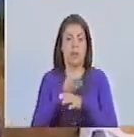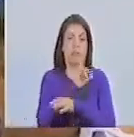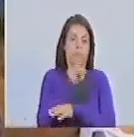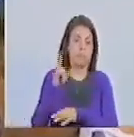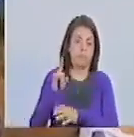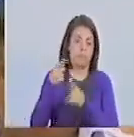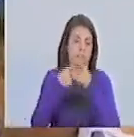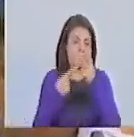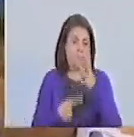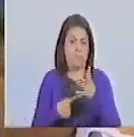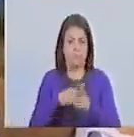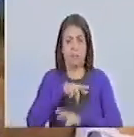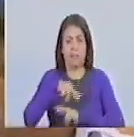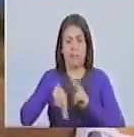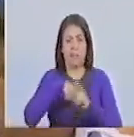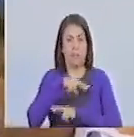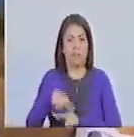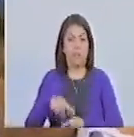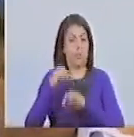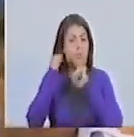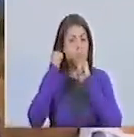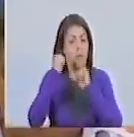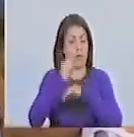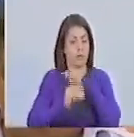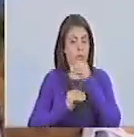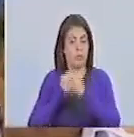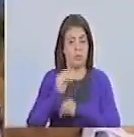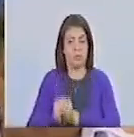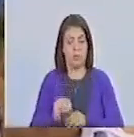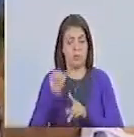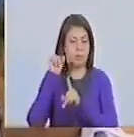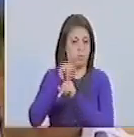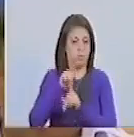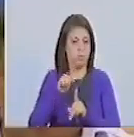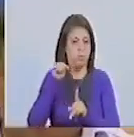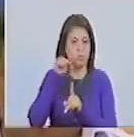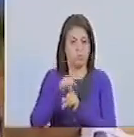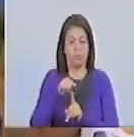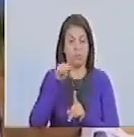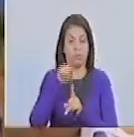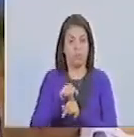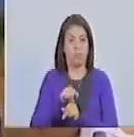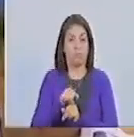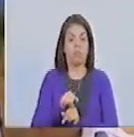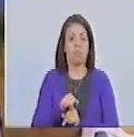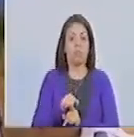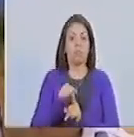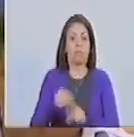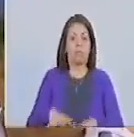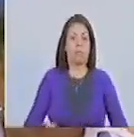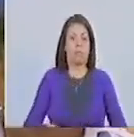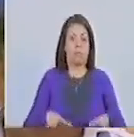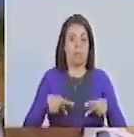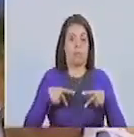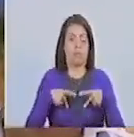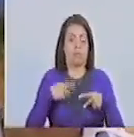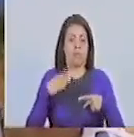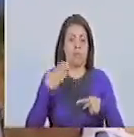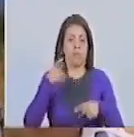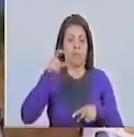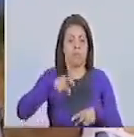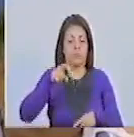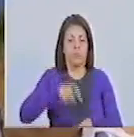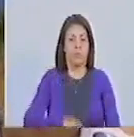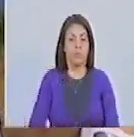aguerridos revolucionarios han estado luchando al frente y han dado su vida cuando ha sido